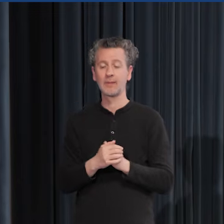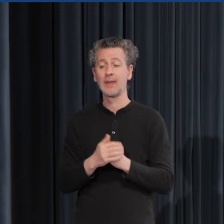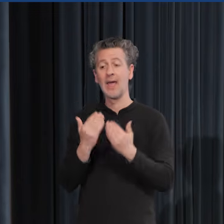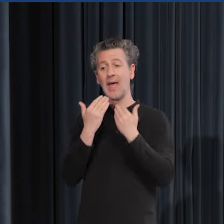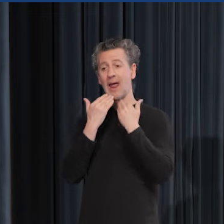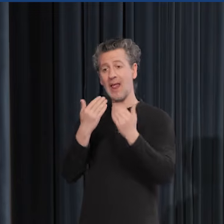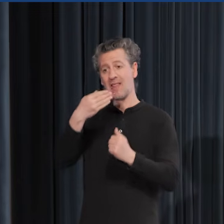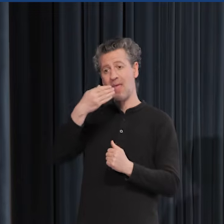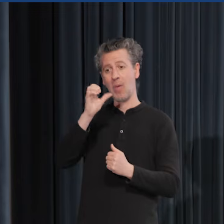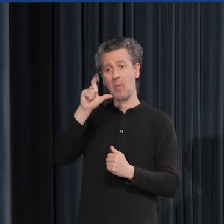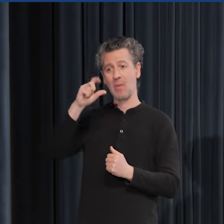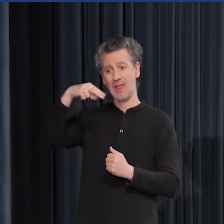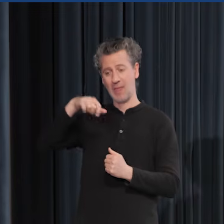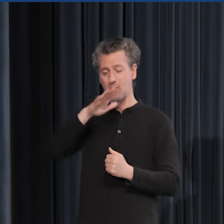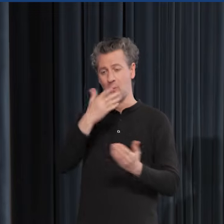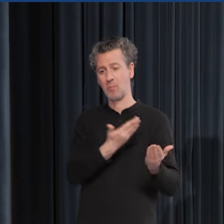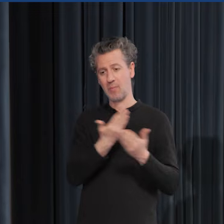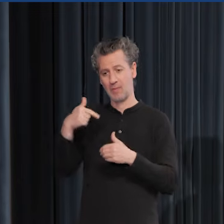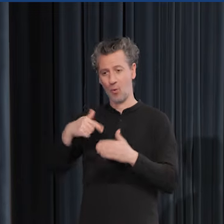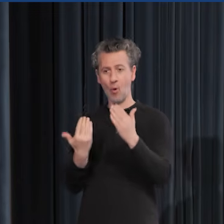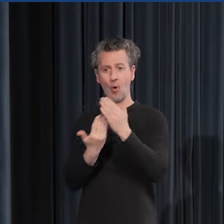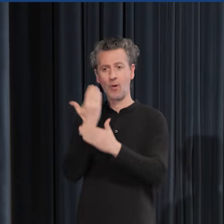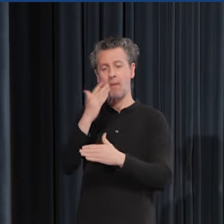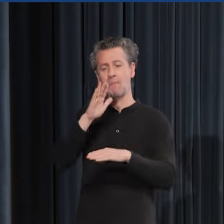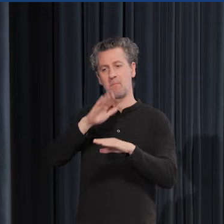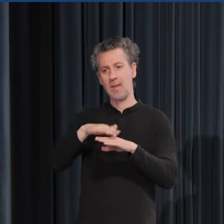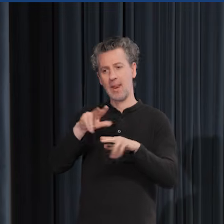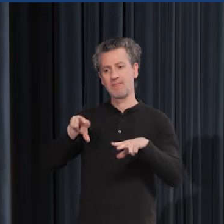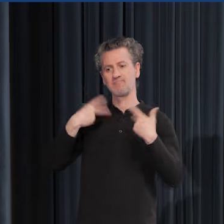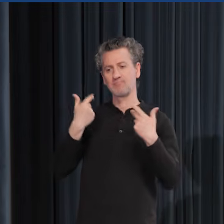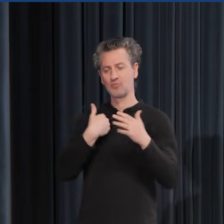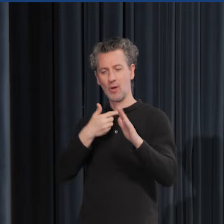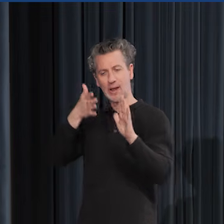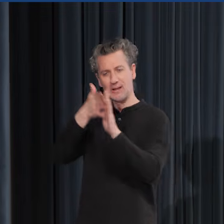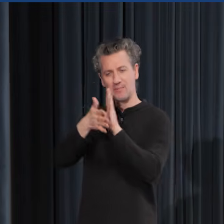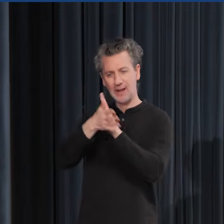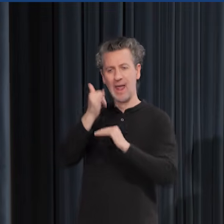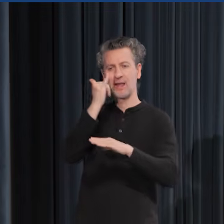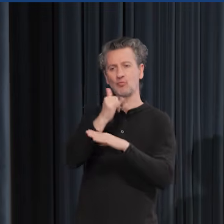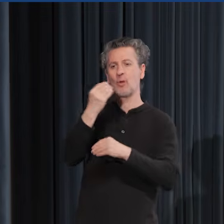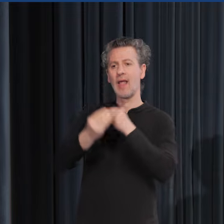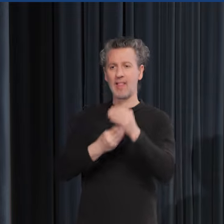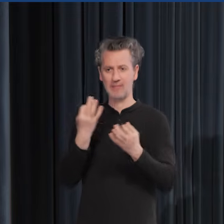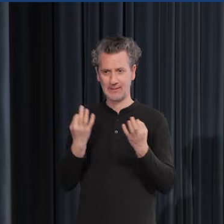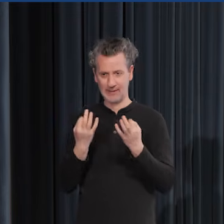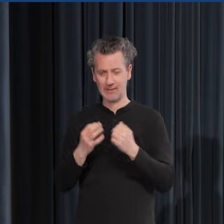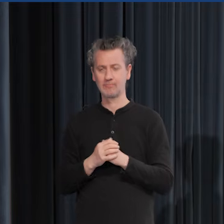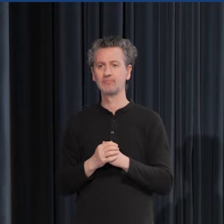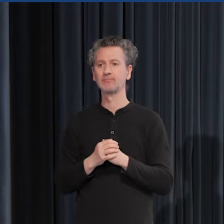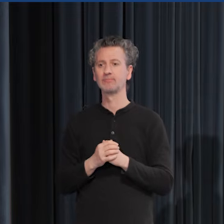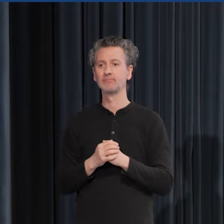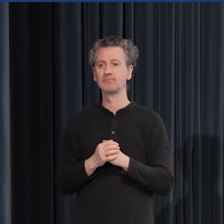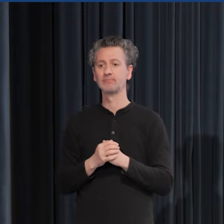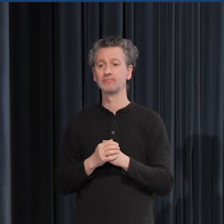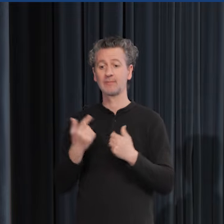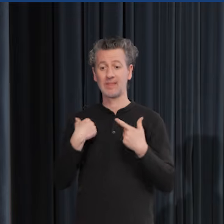la invitación para participar en esta jornada, porque así podamos explicar un poco lo que hacemos en el instituto, porque como bien decías, trabajo